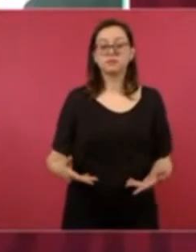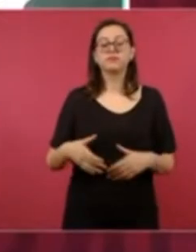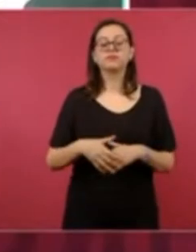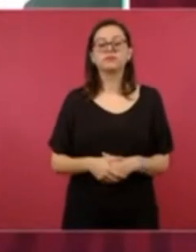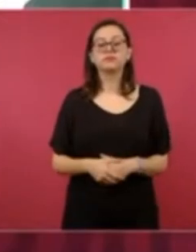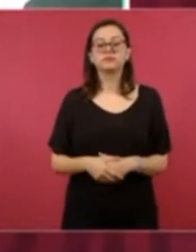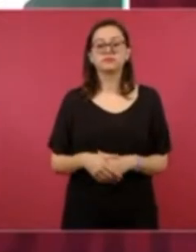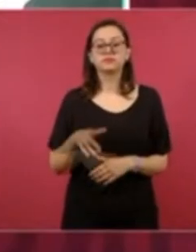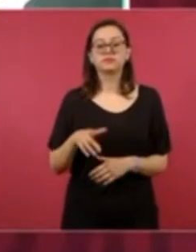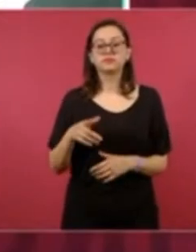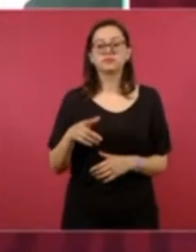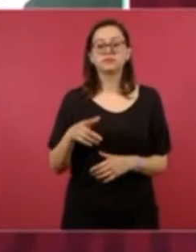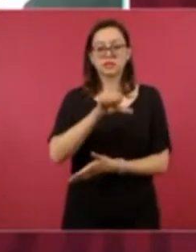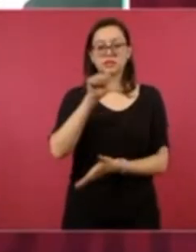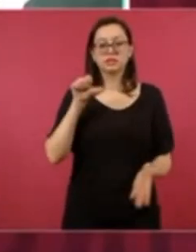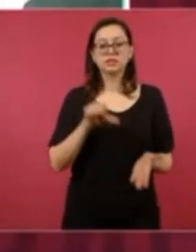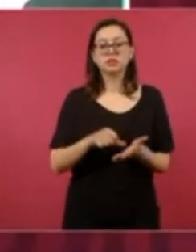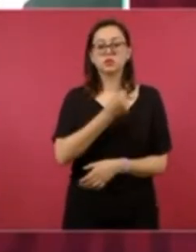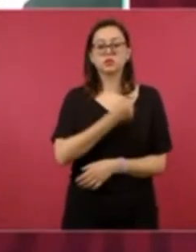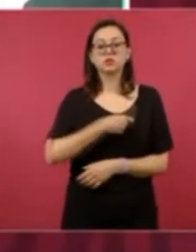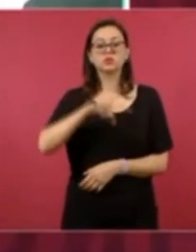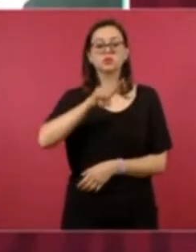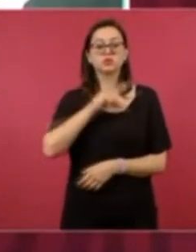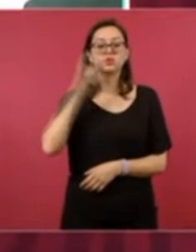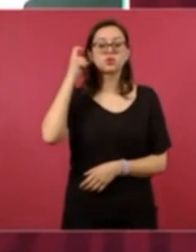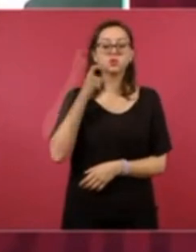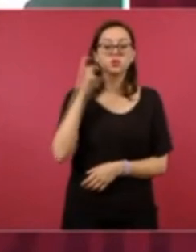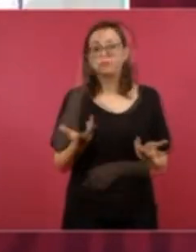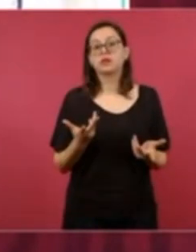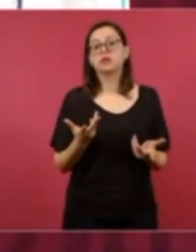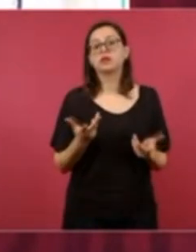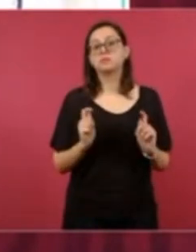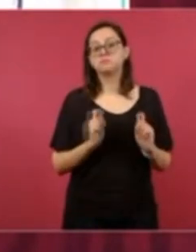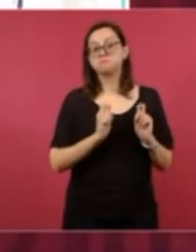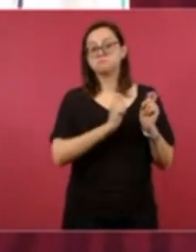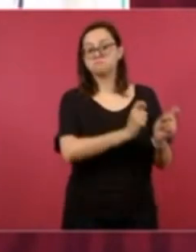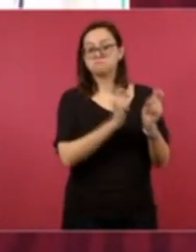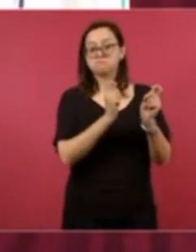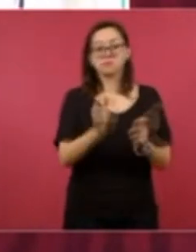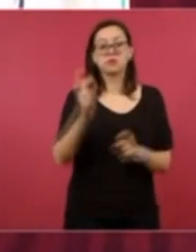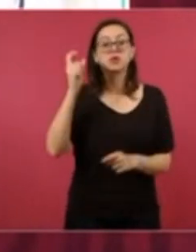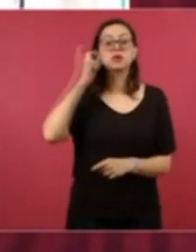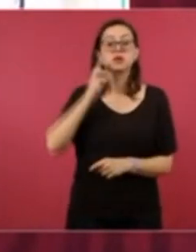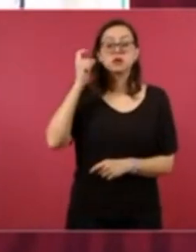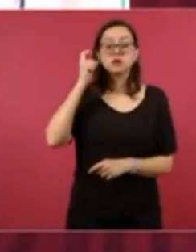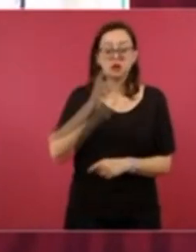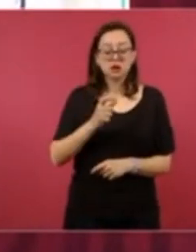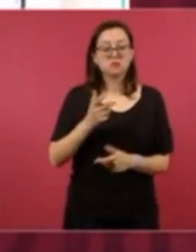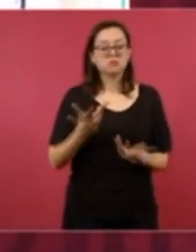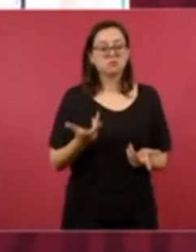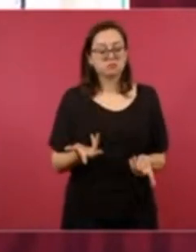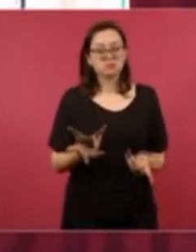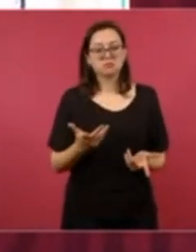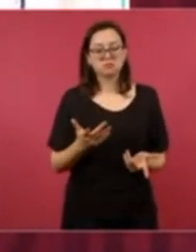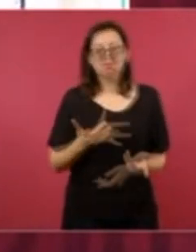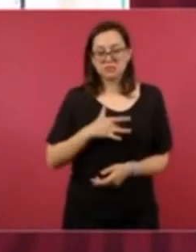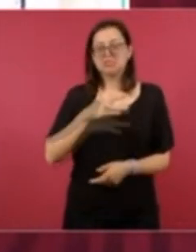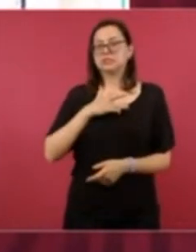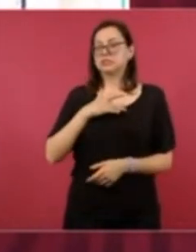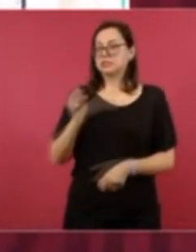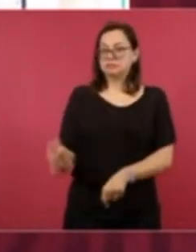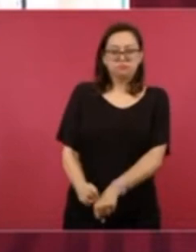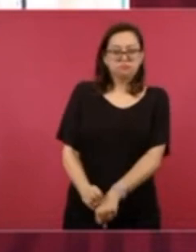apoyo de la Federación para la consolidación del sector salud en Guerrero. En Guerrero, decirle, señor presidente, que nos